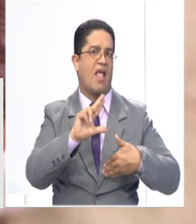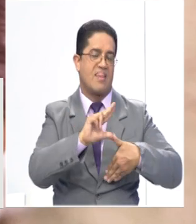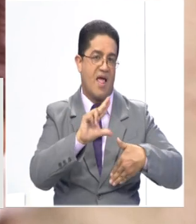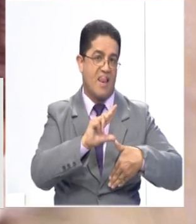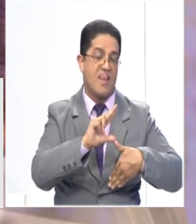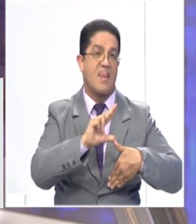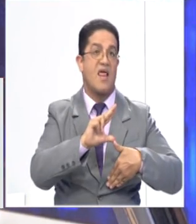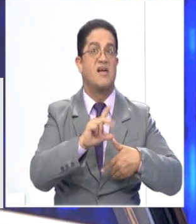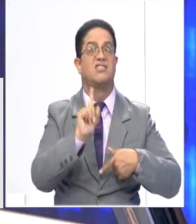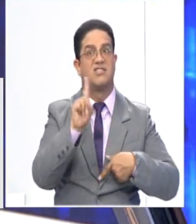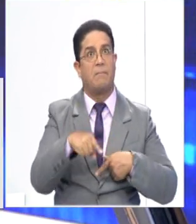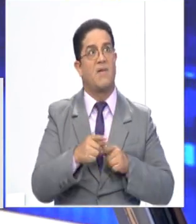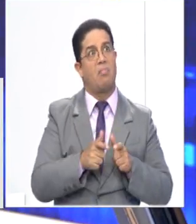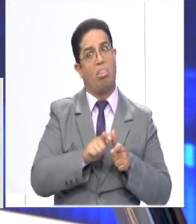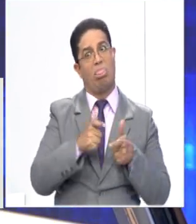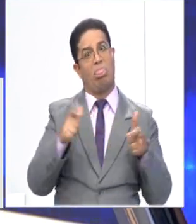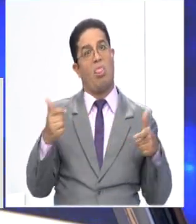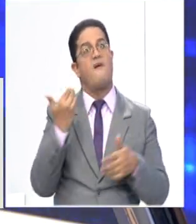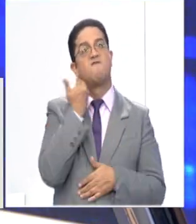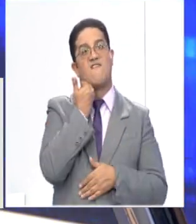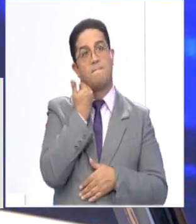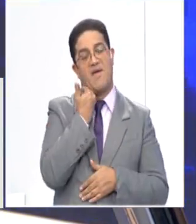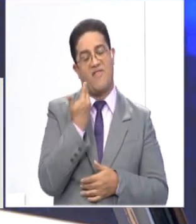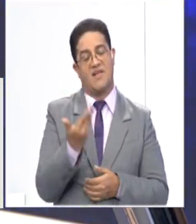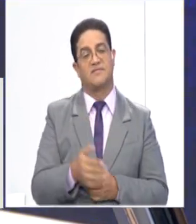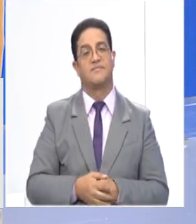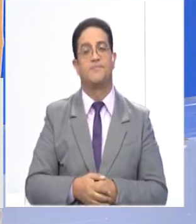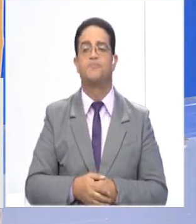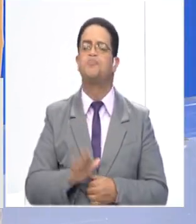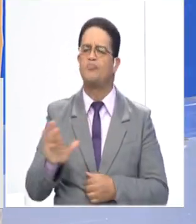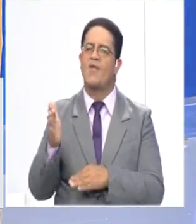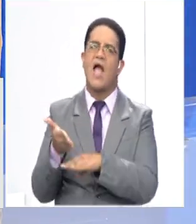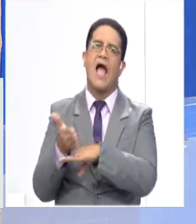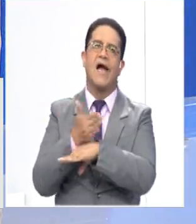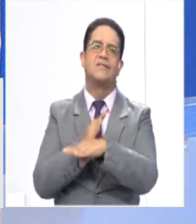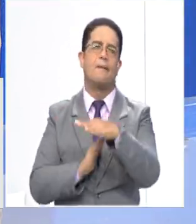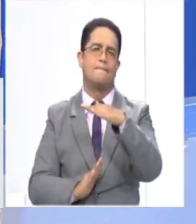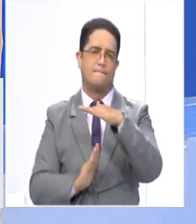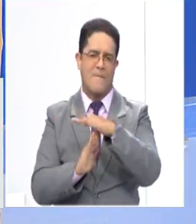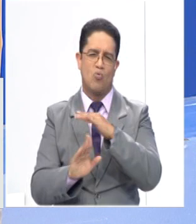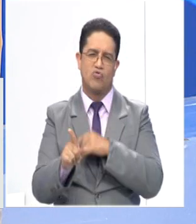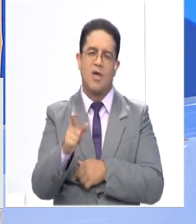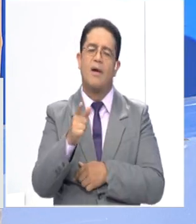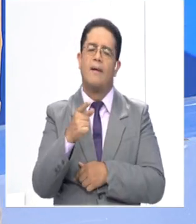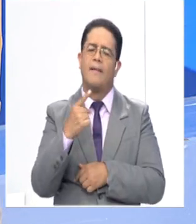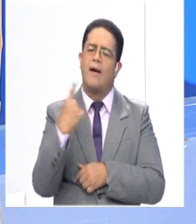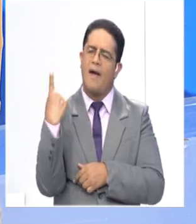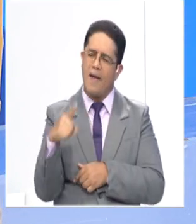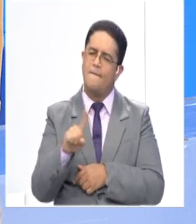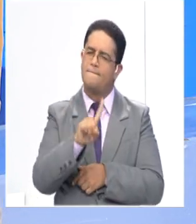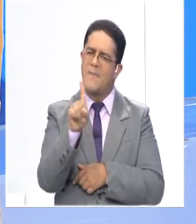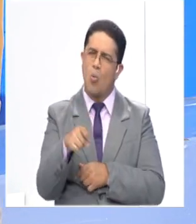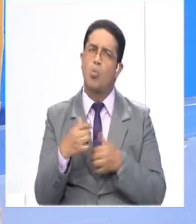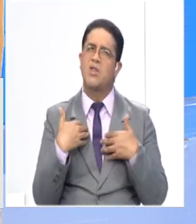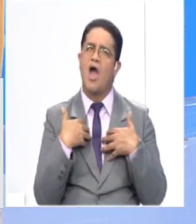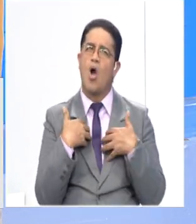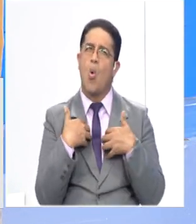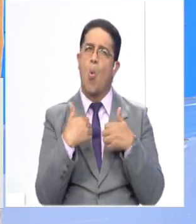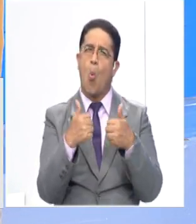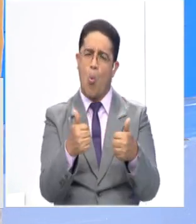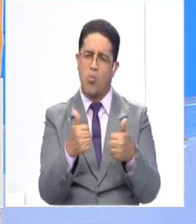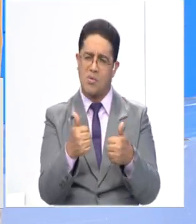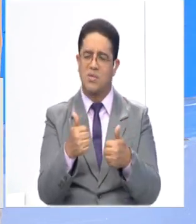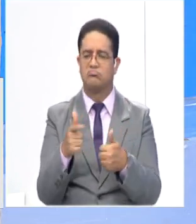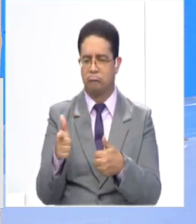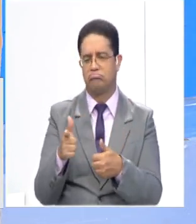y así transmitir la enfermedad de un país a otro. Antes de irnos a la pausa nos preguntaban si se cura. Nos preguntaba Suárez esto, vamos a